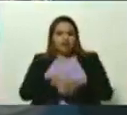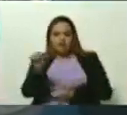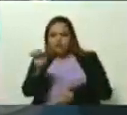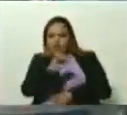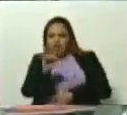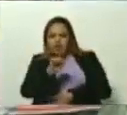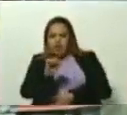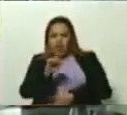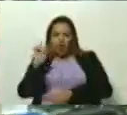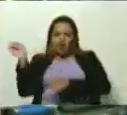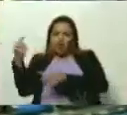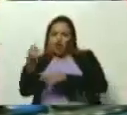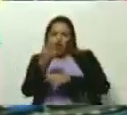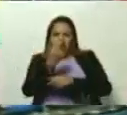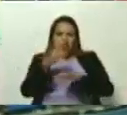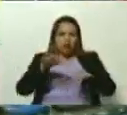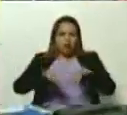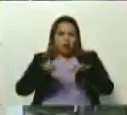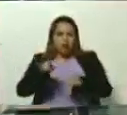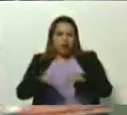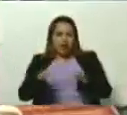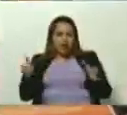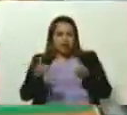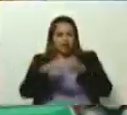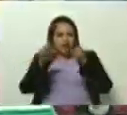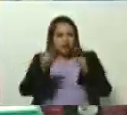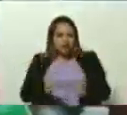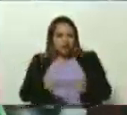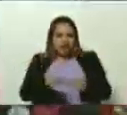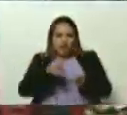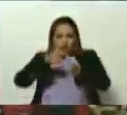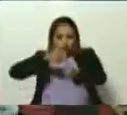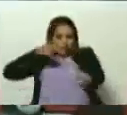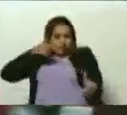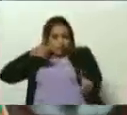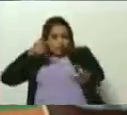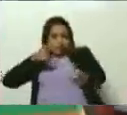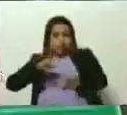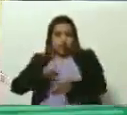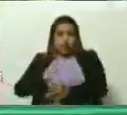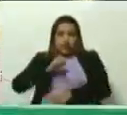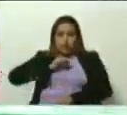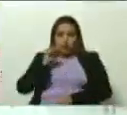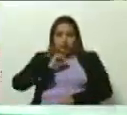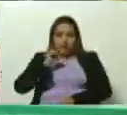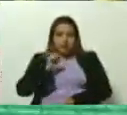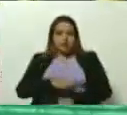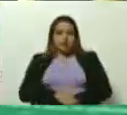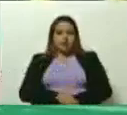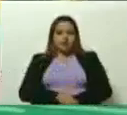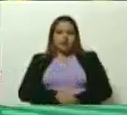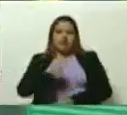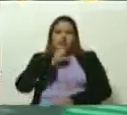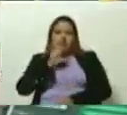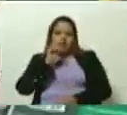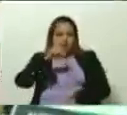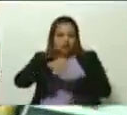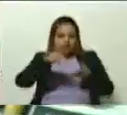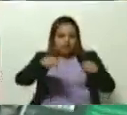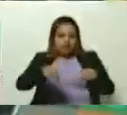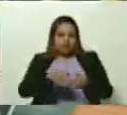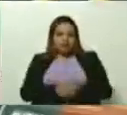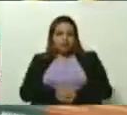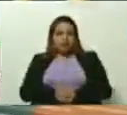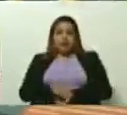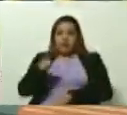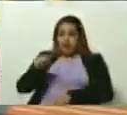vehículos, drones, computadoras, equipos de seguridad, equipos de francotiradores, equipos de policía. ¿Quiénes están aquí? Sí,